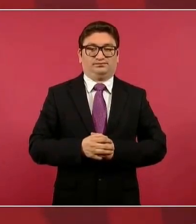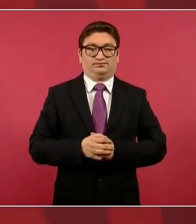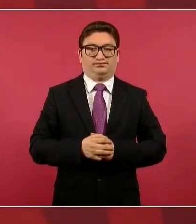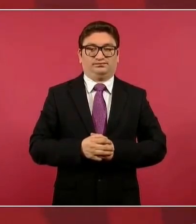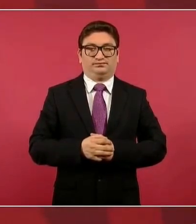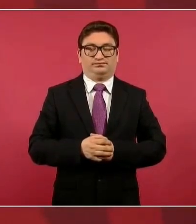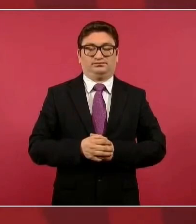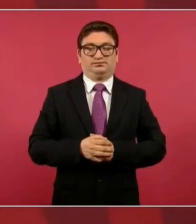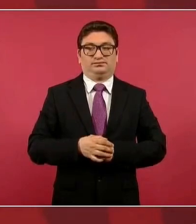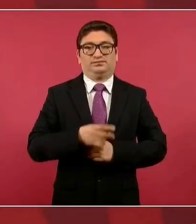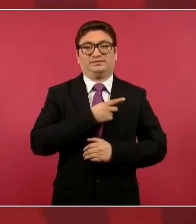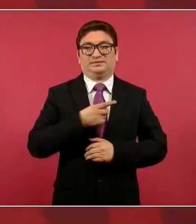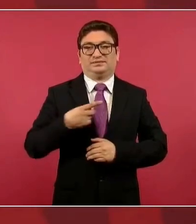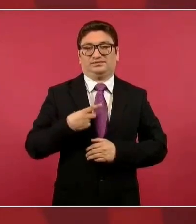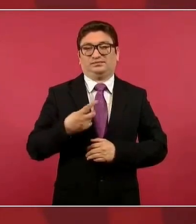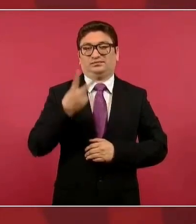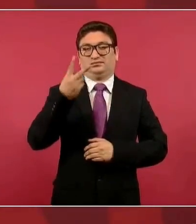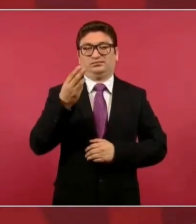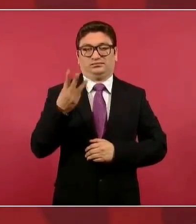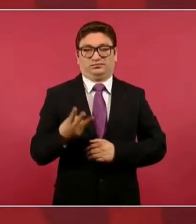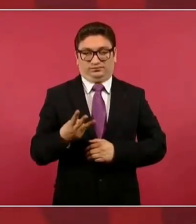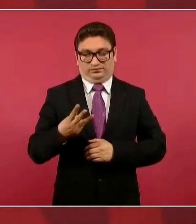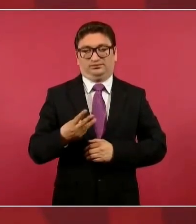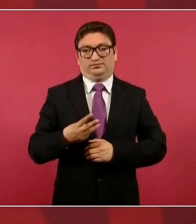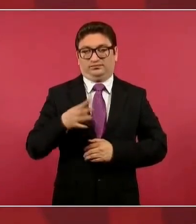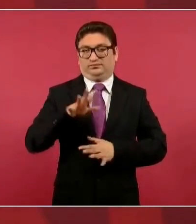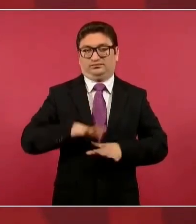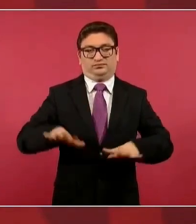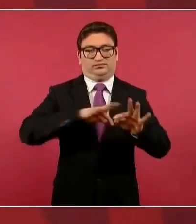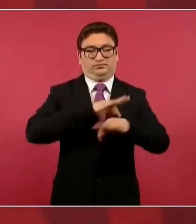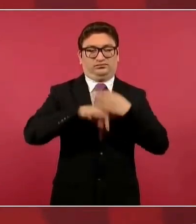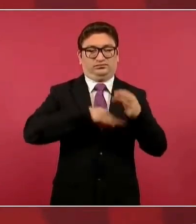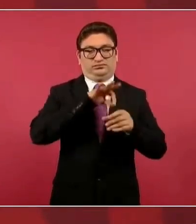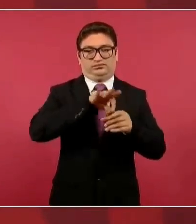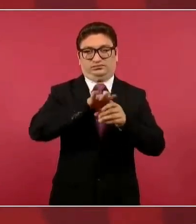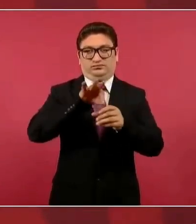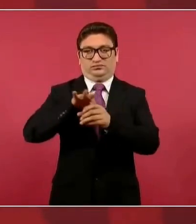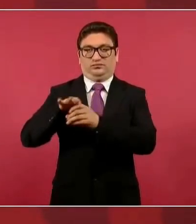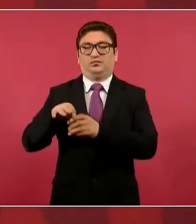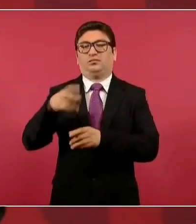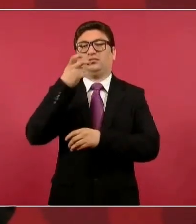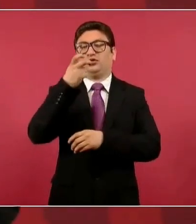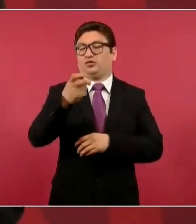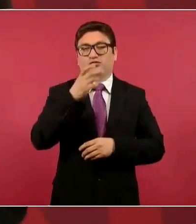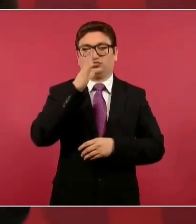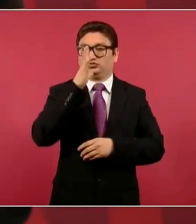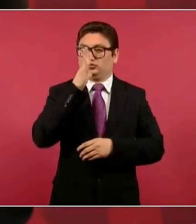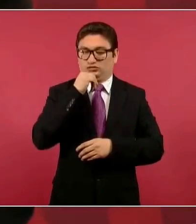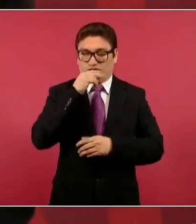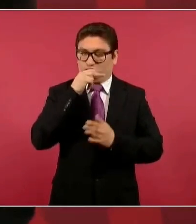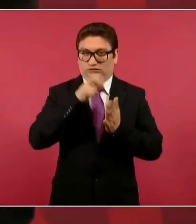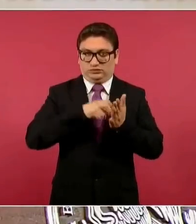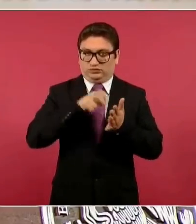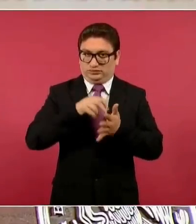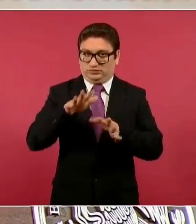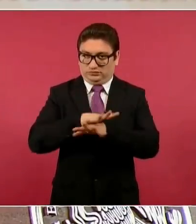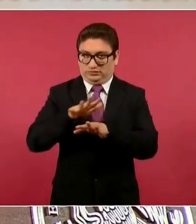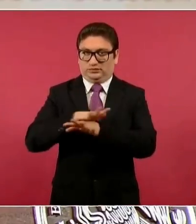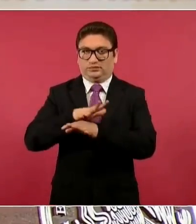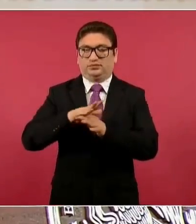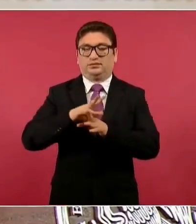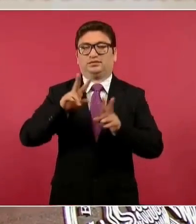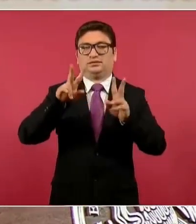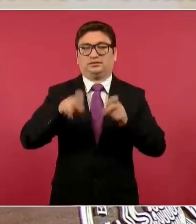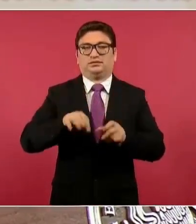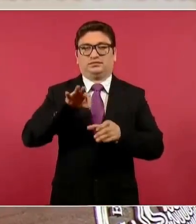Se requieren 2/3 partes de los votos. Por eso no se pudo llevar a cabo la reforma electoral,